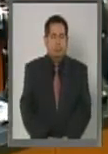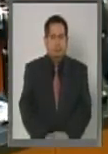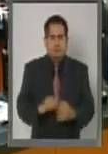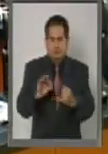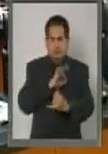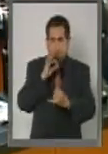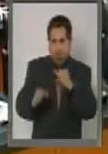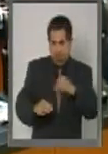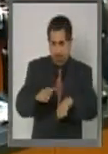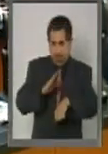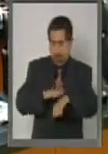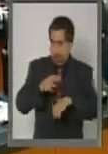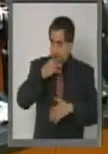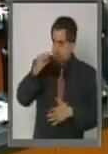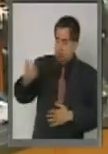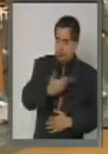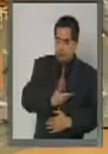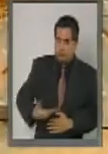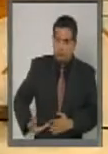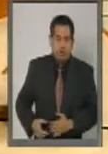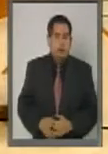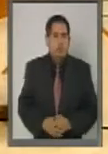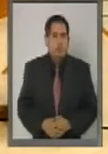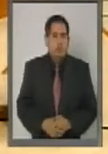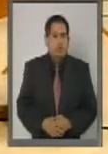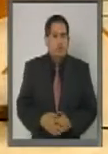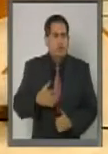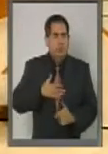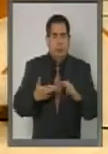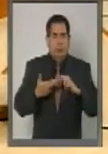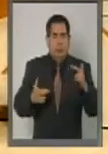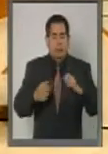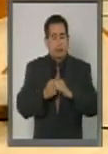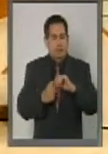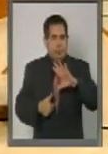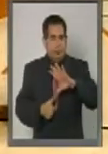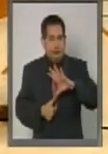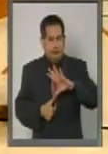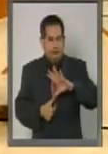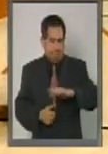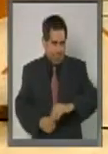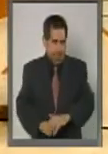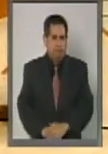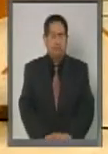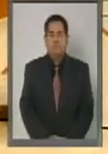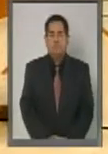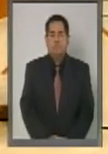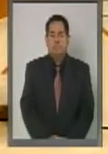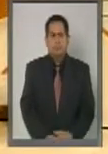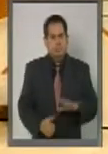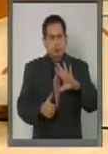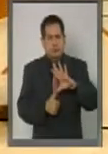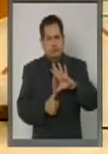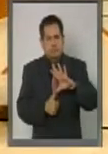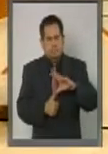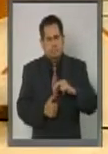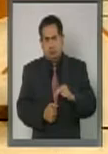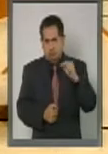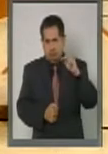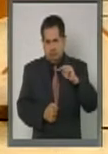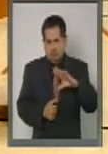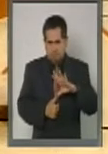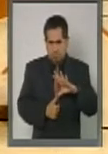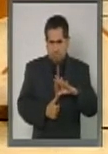Finalmente, me refiero, señor presidente, a nuestra relación con América del Norte. Nuestra relación con Norteamérica